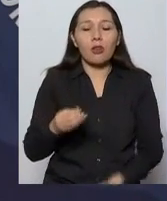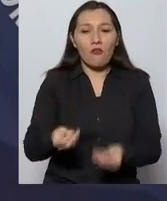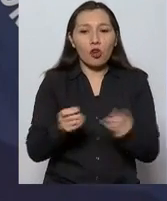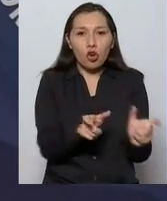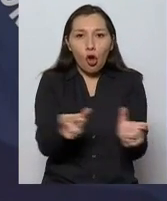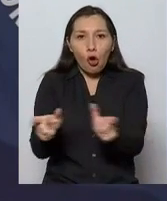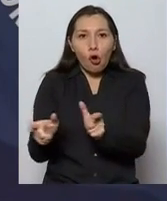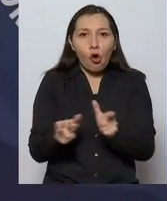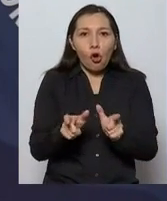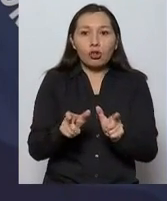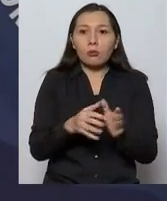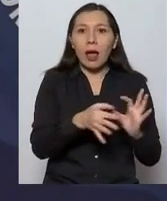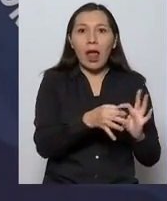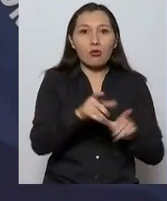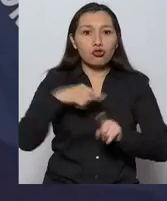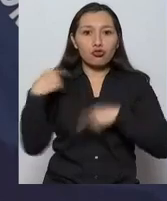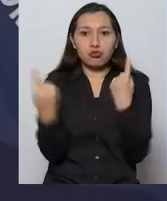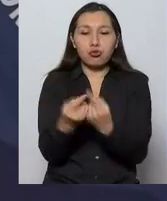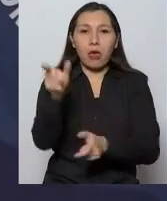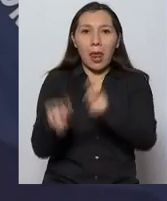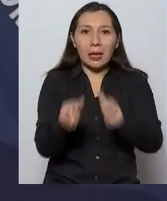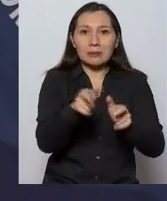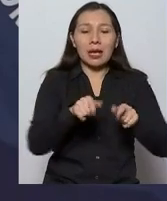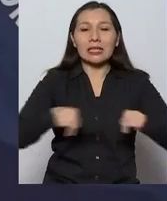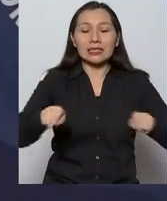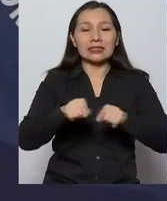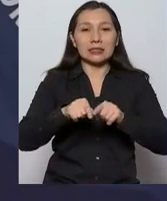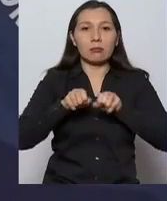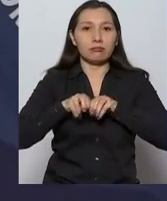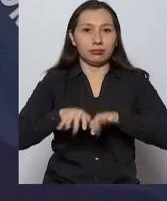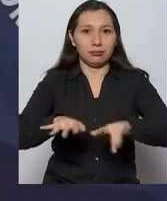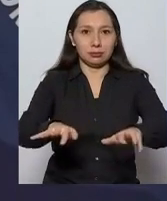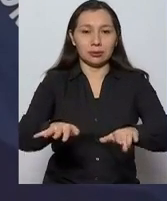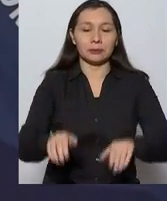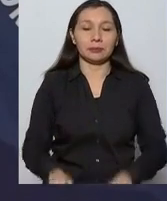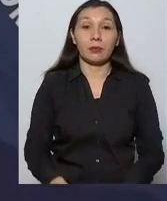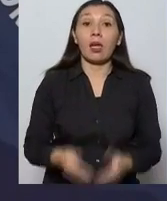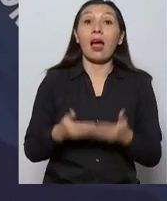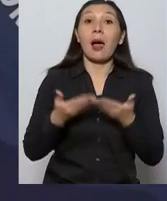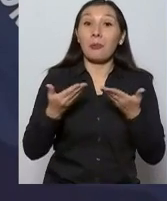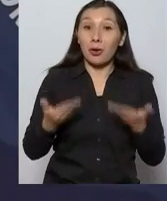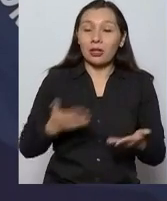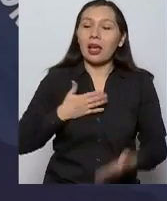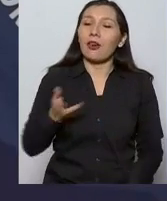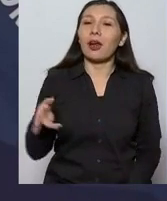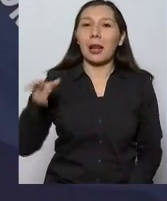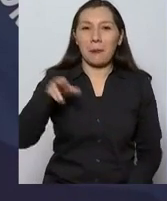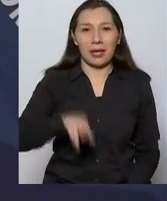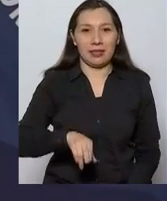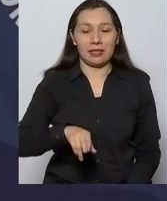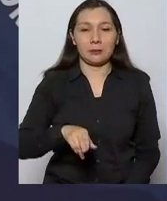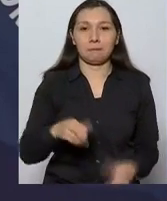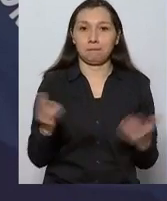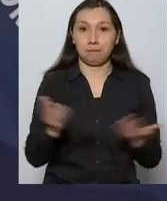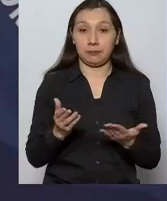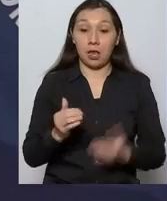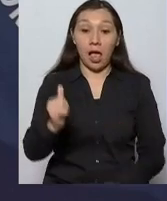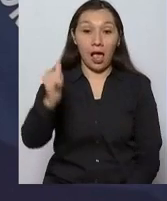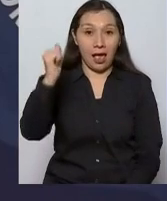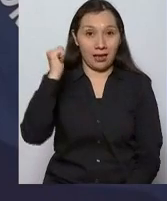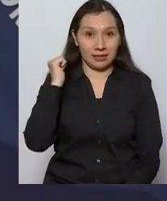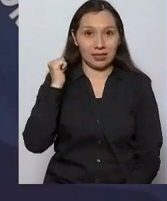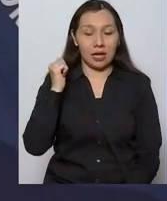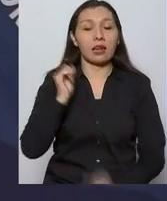buen manejo colectivo de esta pandemia. Y es por eso que quiero insistir que desde